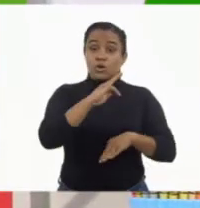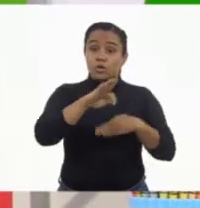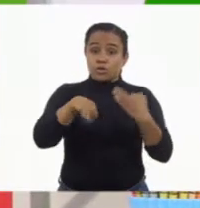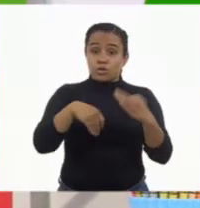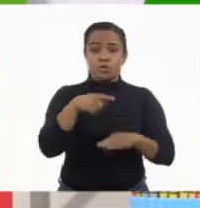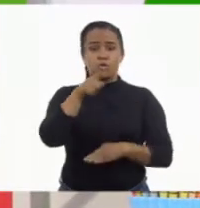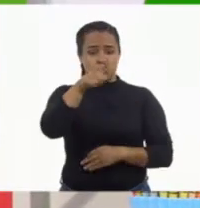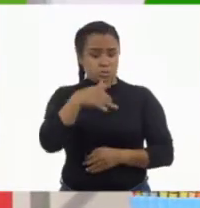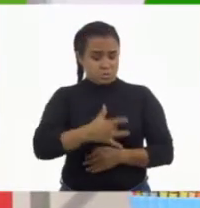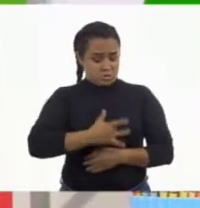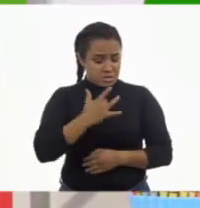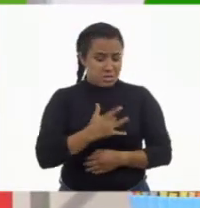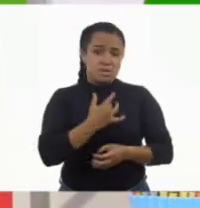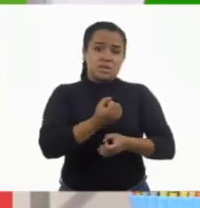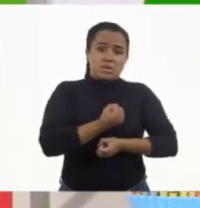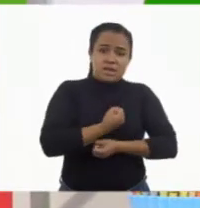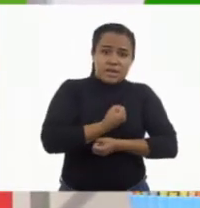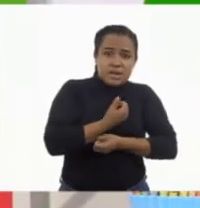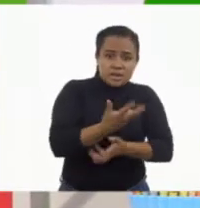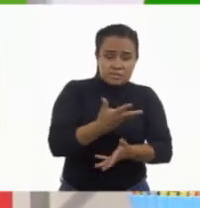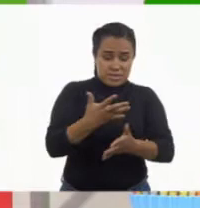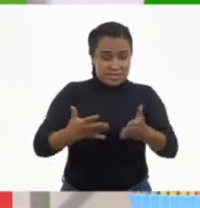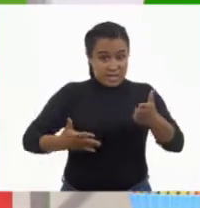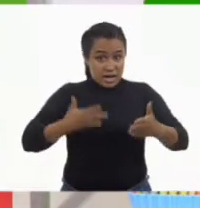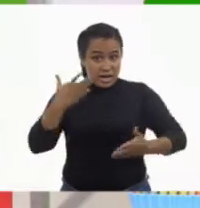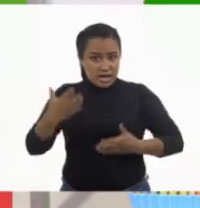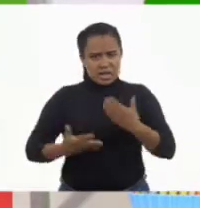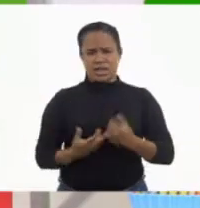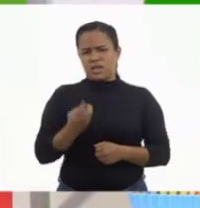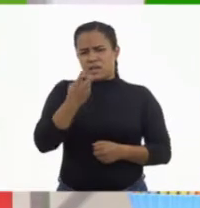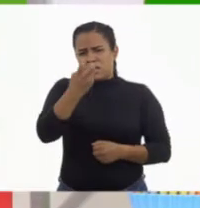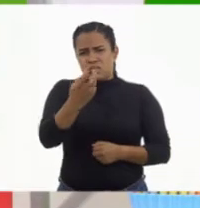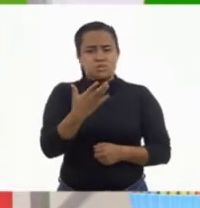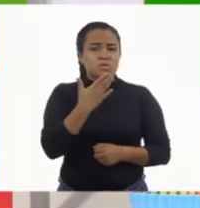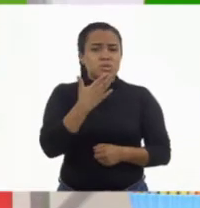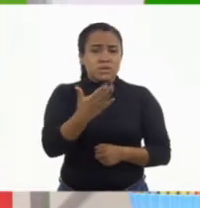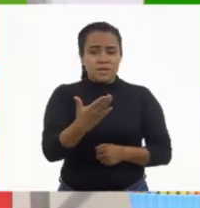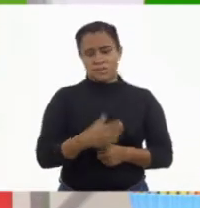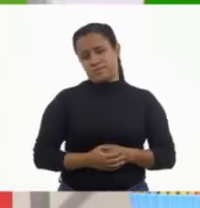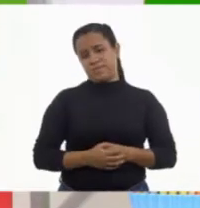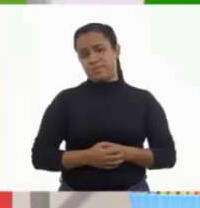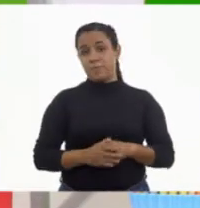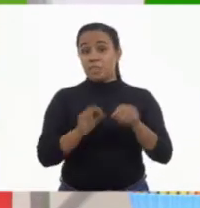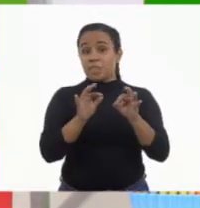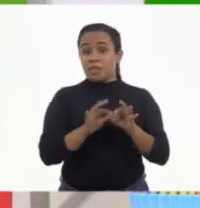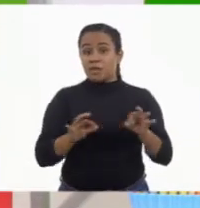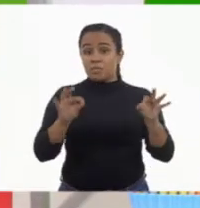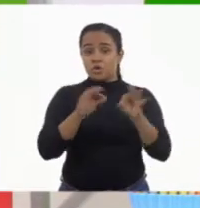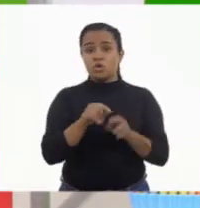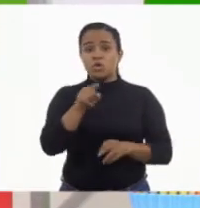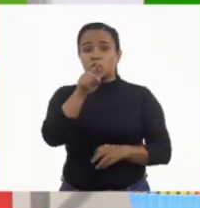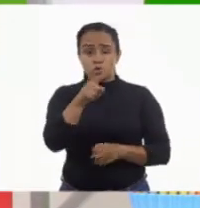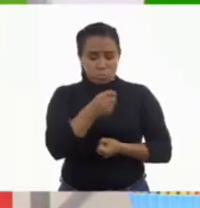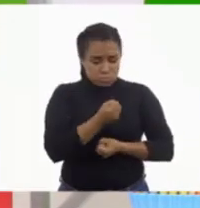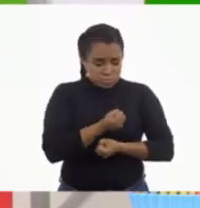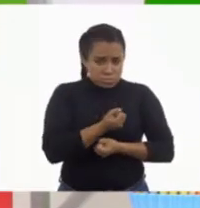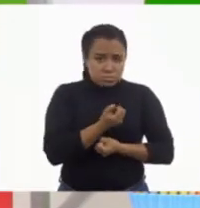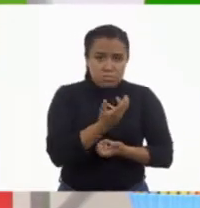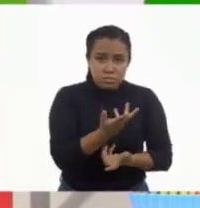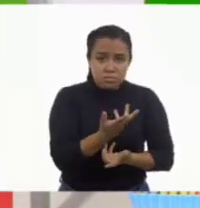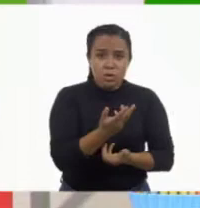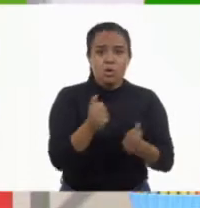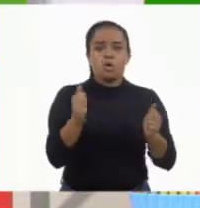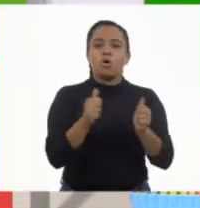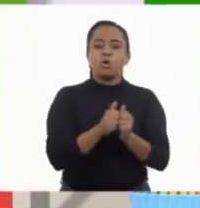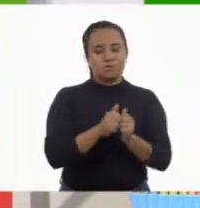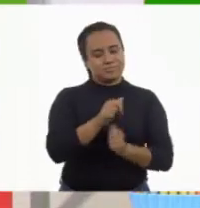formas en las que sentimos y expresamos nuestra alegría son válidas. Es importante que estas manifestaciones estén basadas en